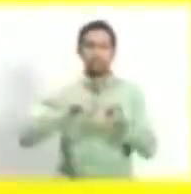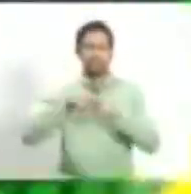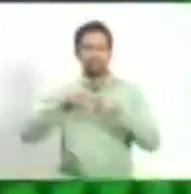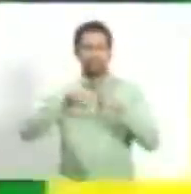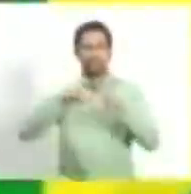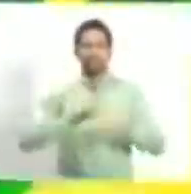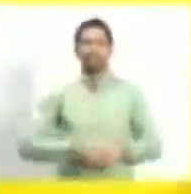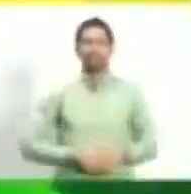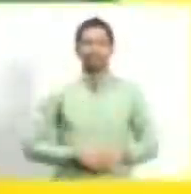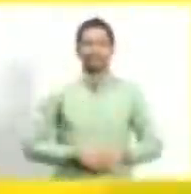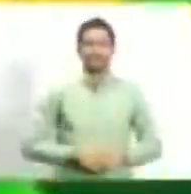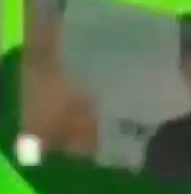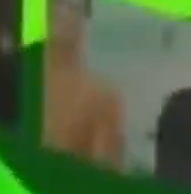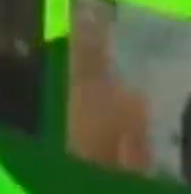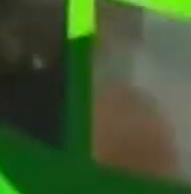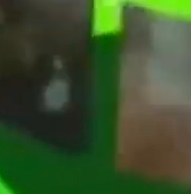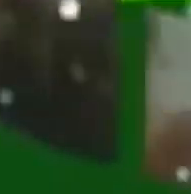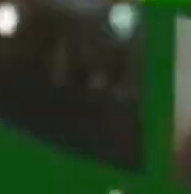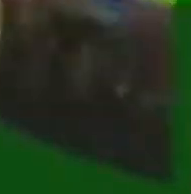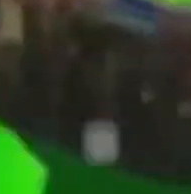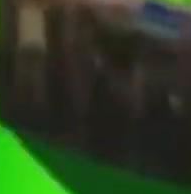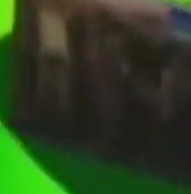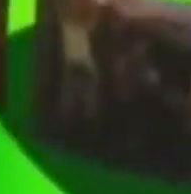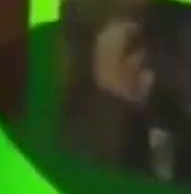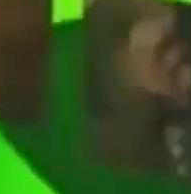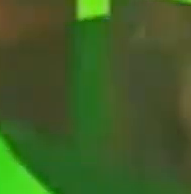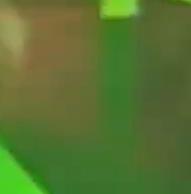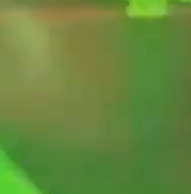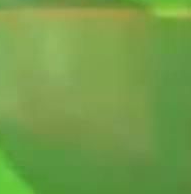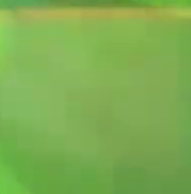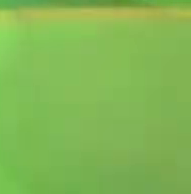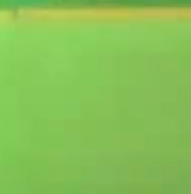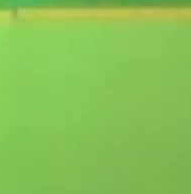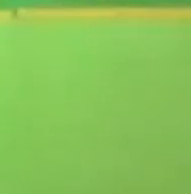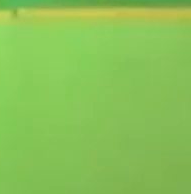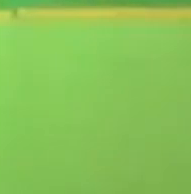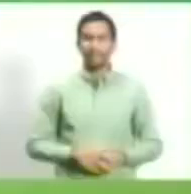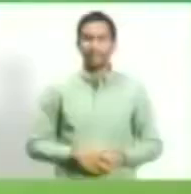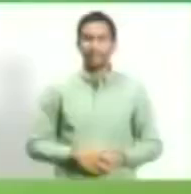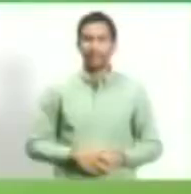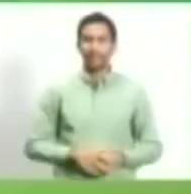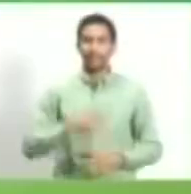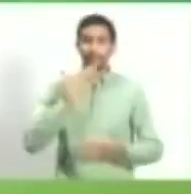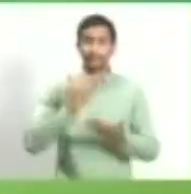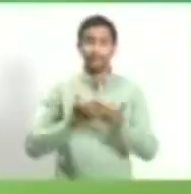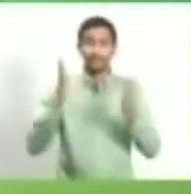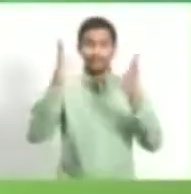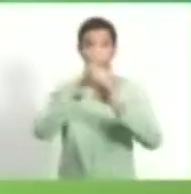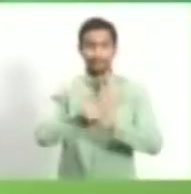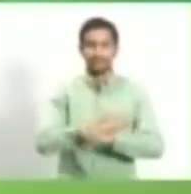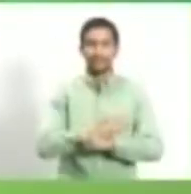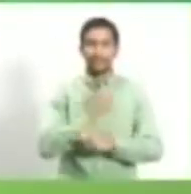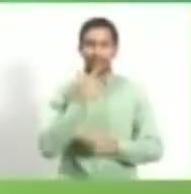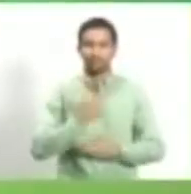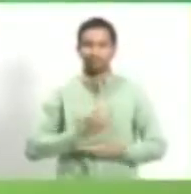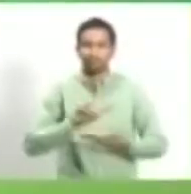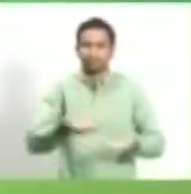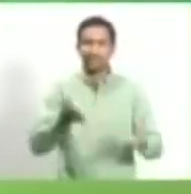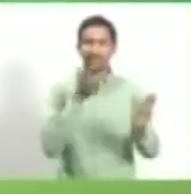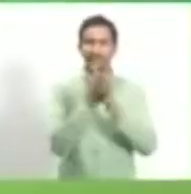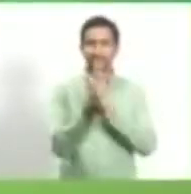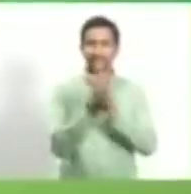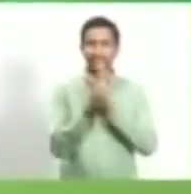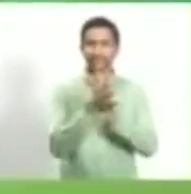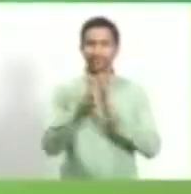Muy buenas. buenas noches, aquí les tengo la mejor